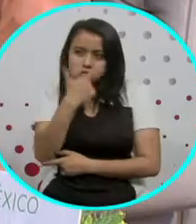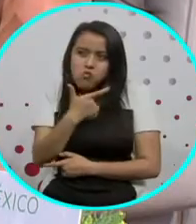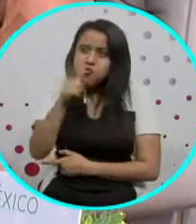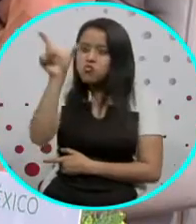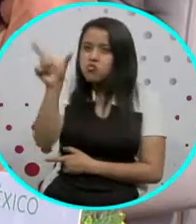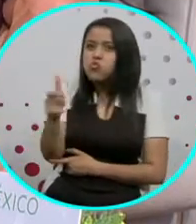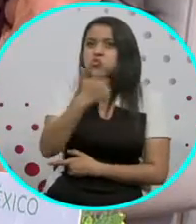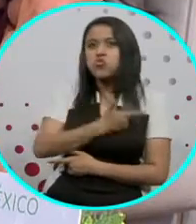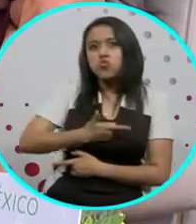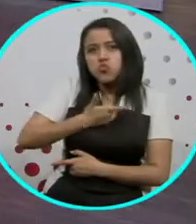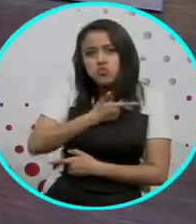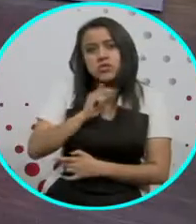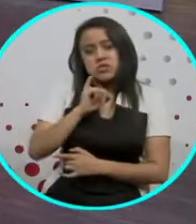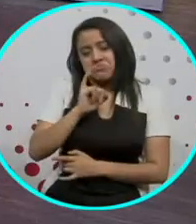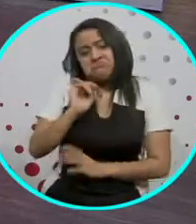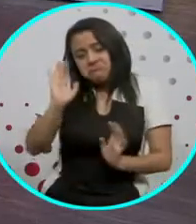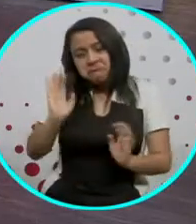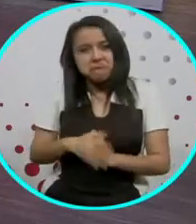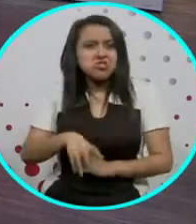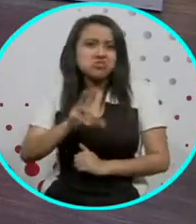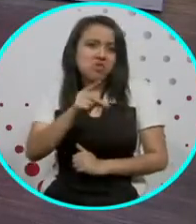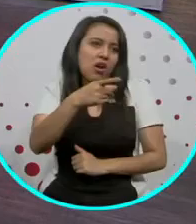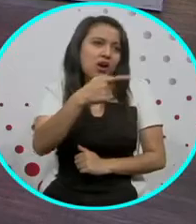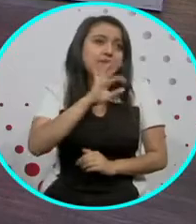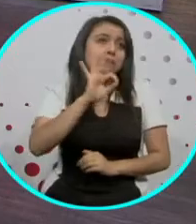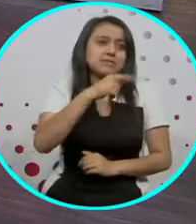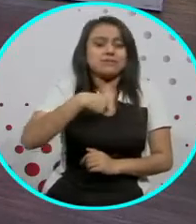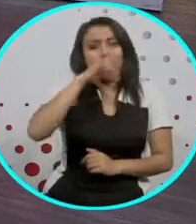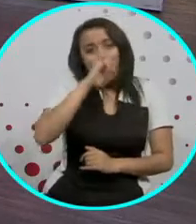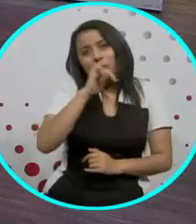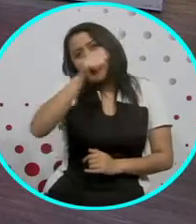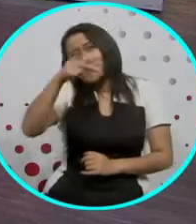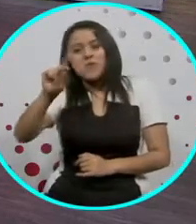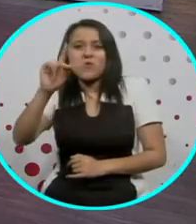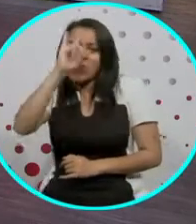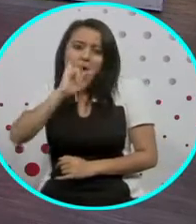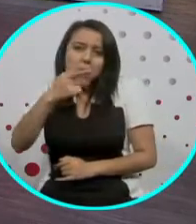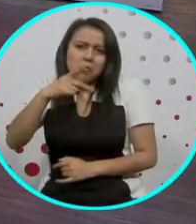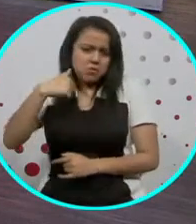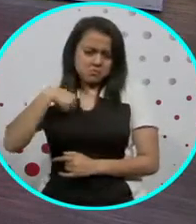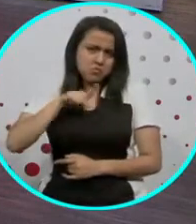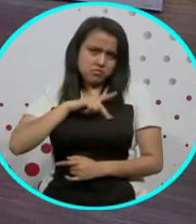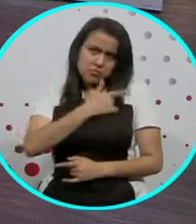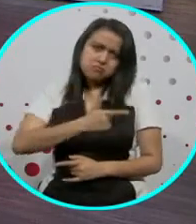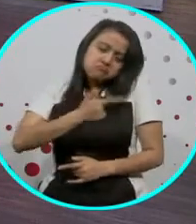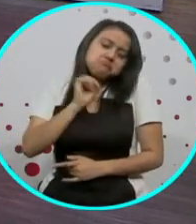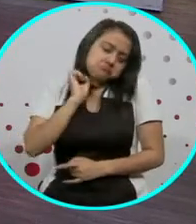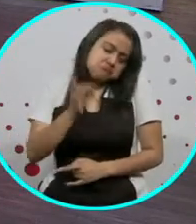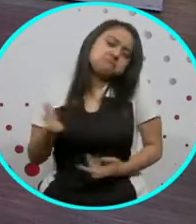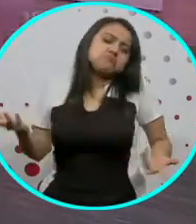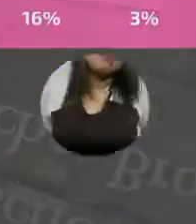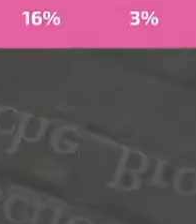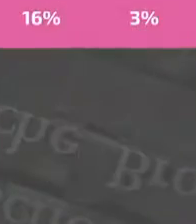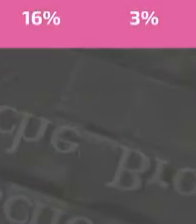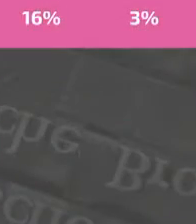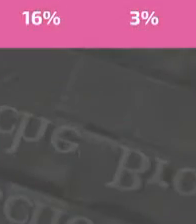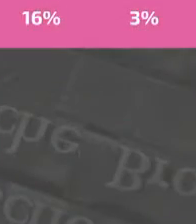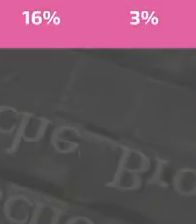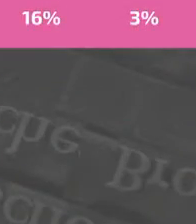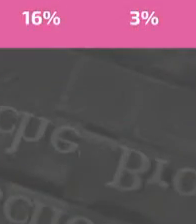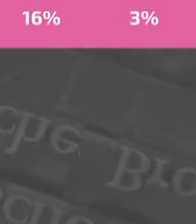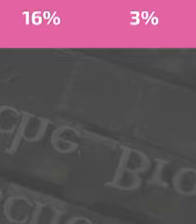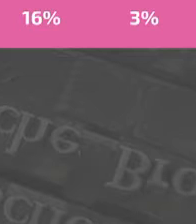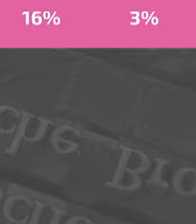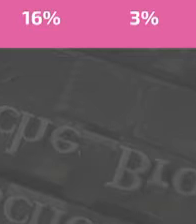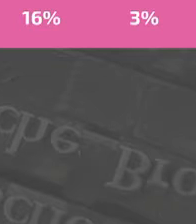bien. Es más gratificante el amor que la amistad. Los hombres creemos que sí. ¿Que sí es más gratificante?